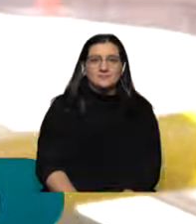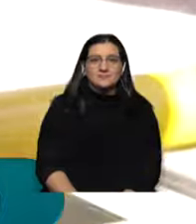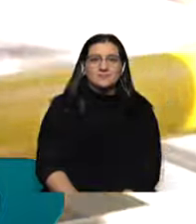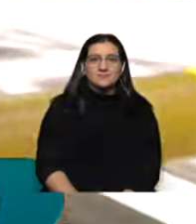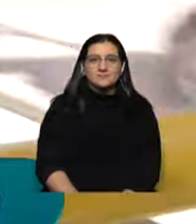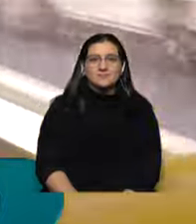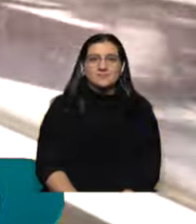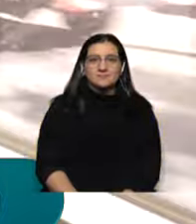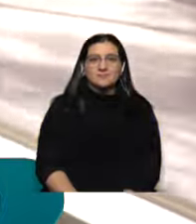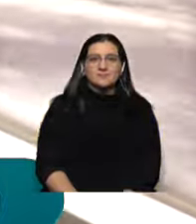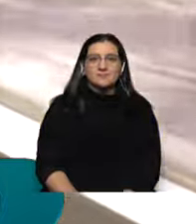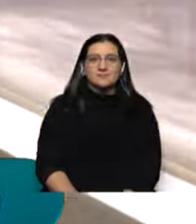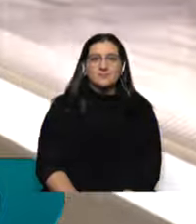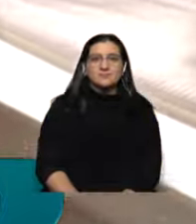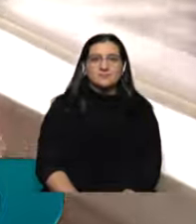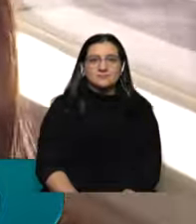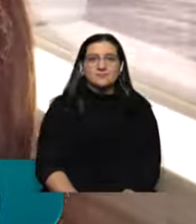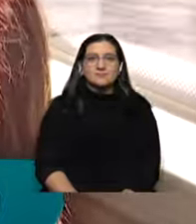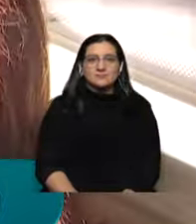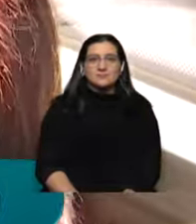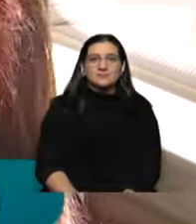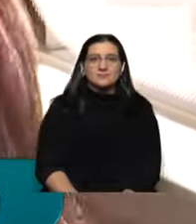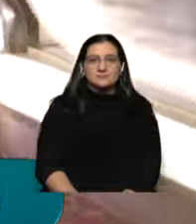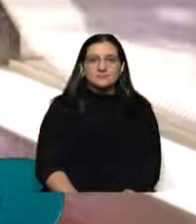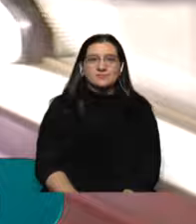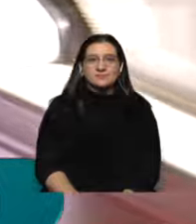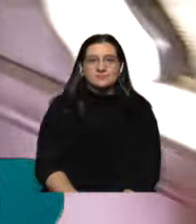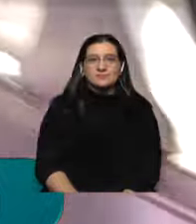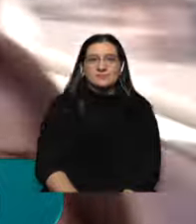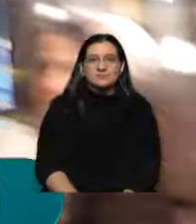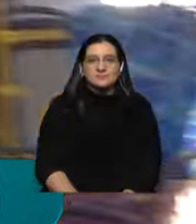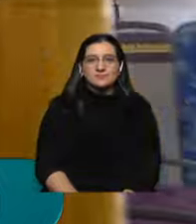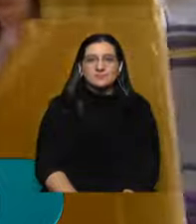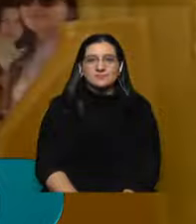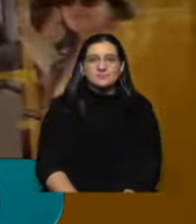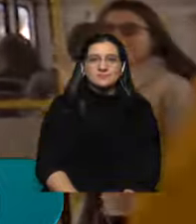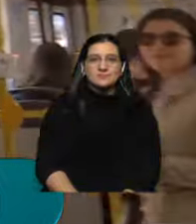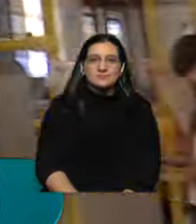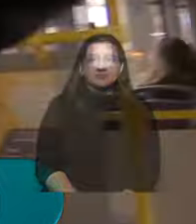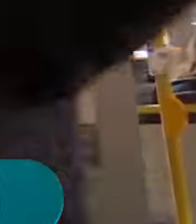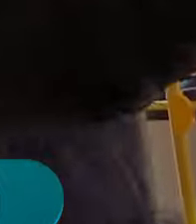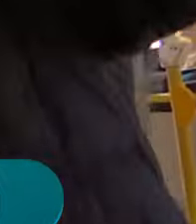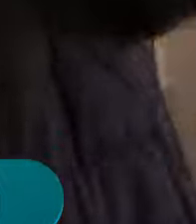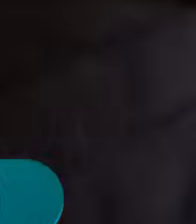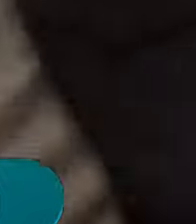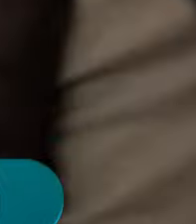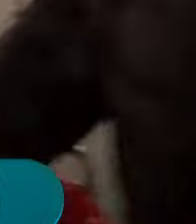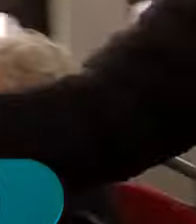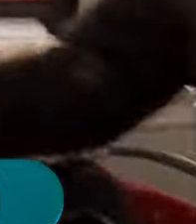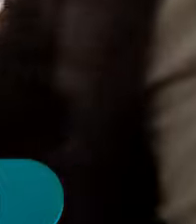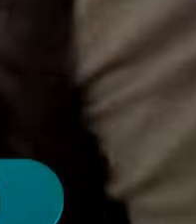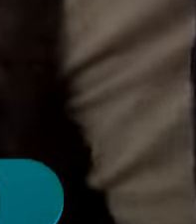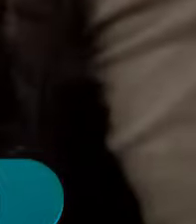Anda adentro de mí, sin darme cuenta de a poco me fui. Lo que ves es solo una apariencia.